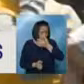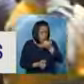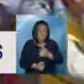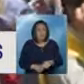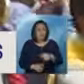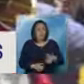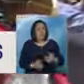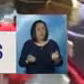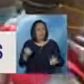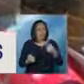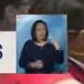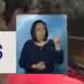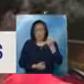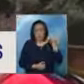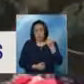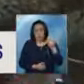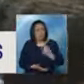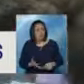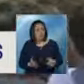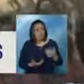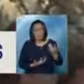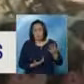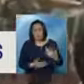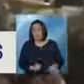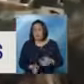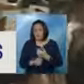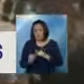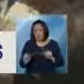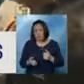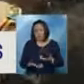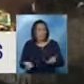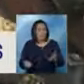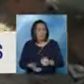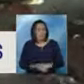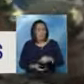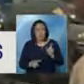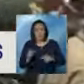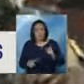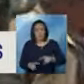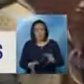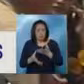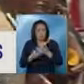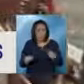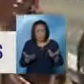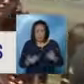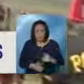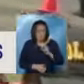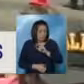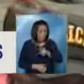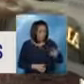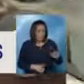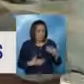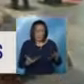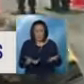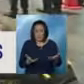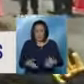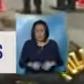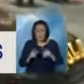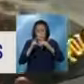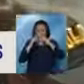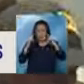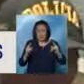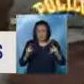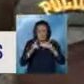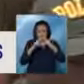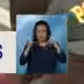ambulancias también que están un poco esperando el rescate de las personas que se han reportado como desaparecidas. Vemos también aquí una carpa que